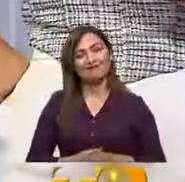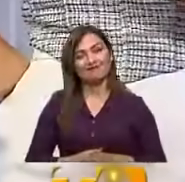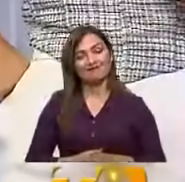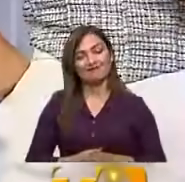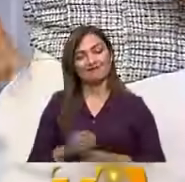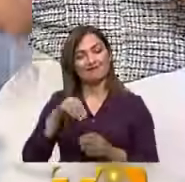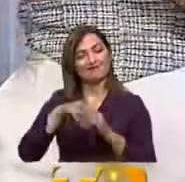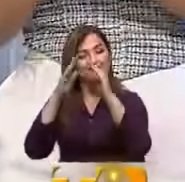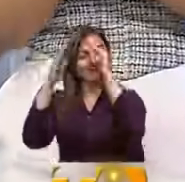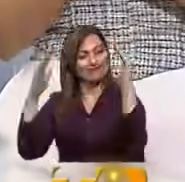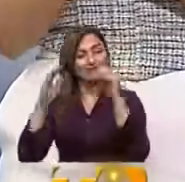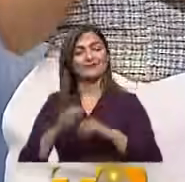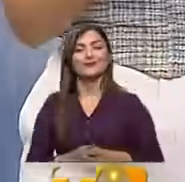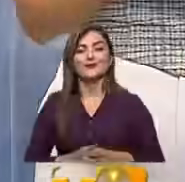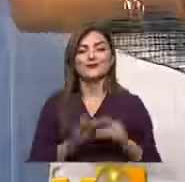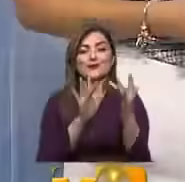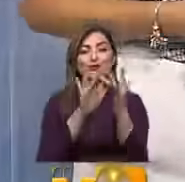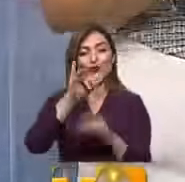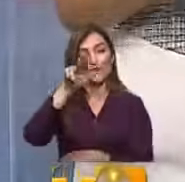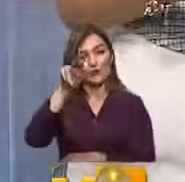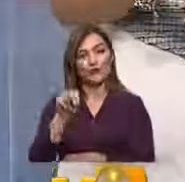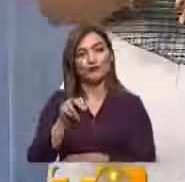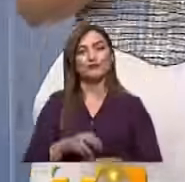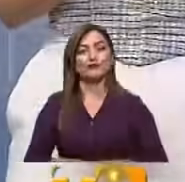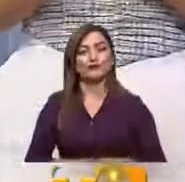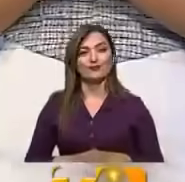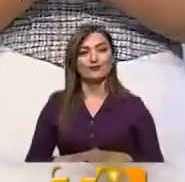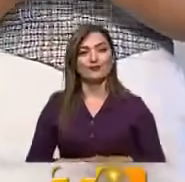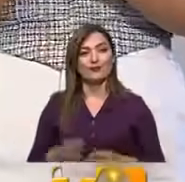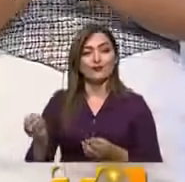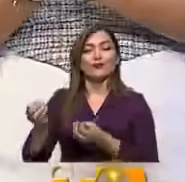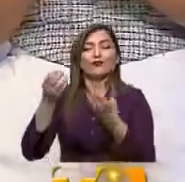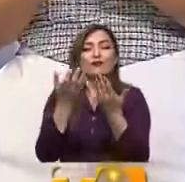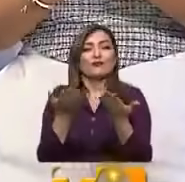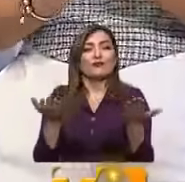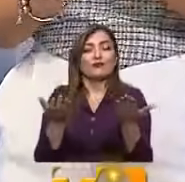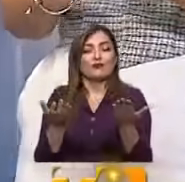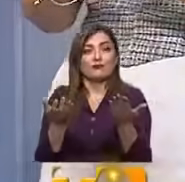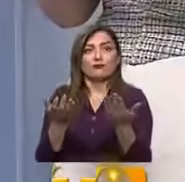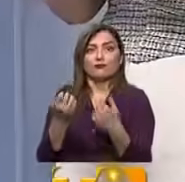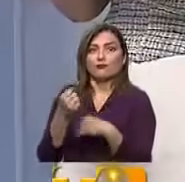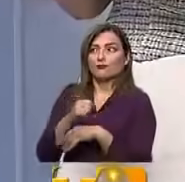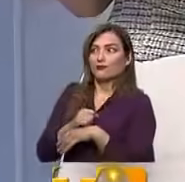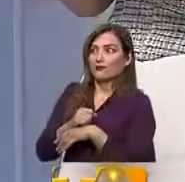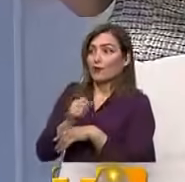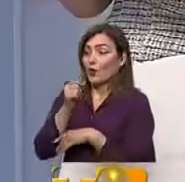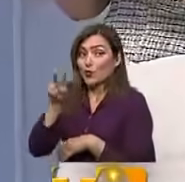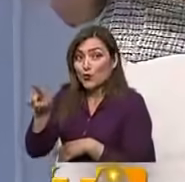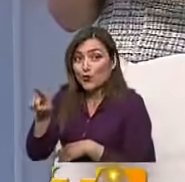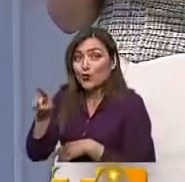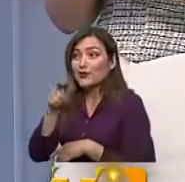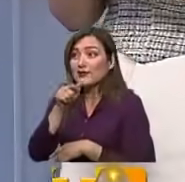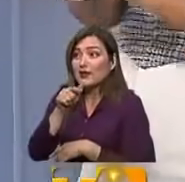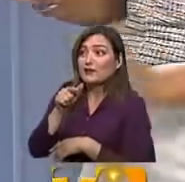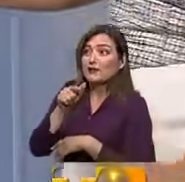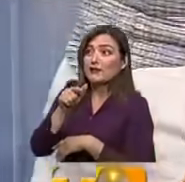de casa, no se olvide, cuidarse mucho. Vamos a hacer contacto con Juan Miguel Rodríguez para que nos cuente dónde... ¡Uy, Juan Miguel, eres tú! ¿Quién